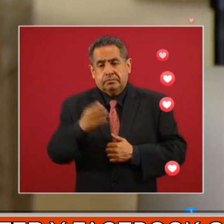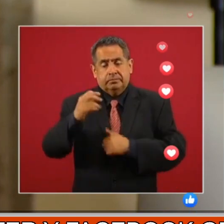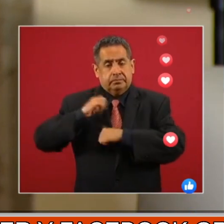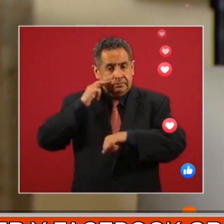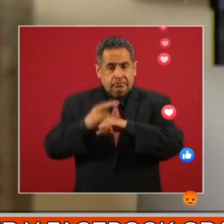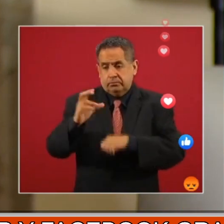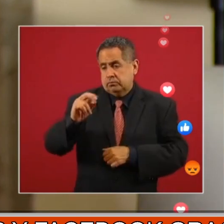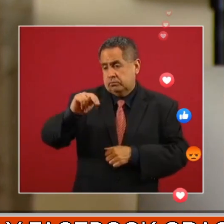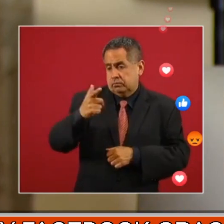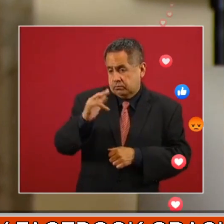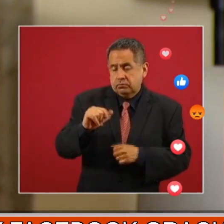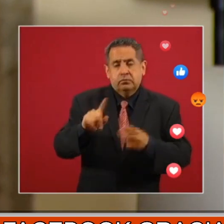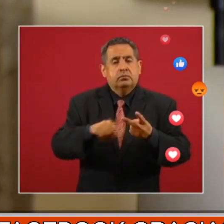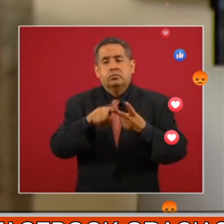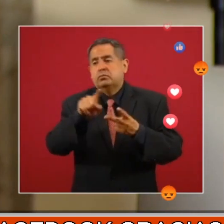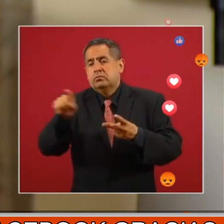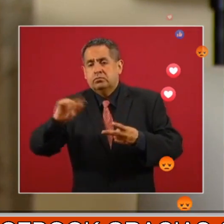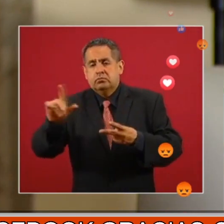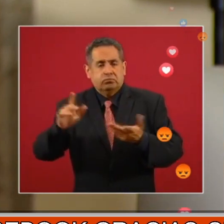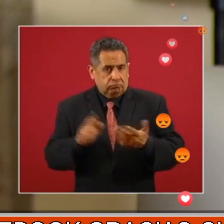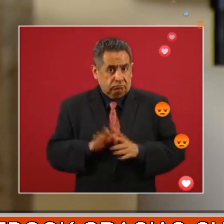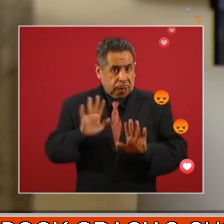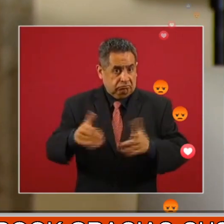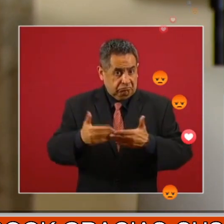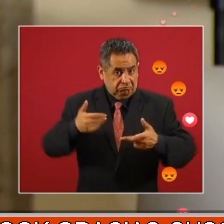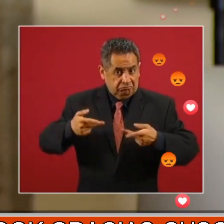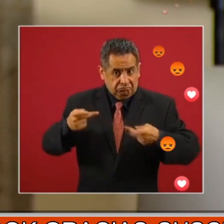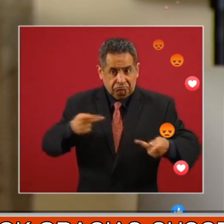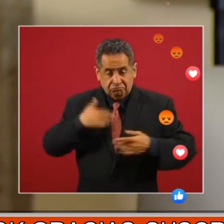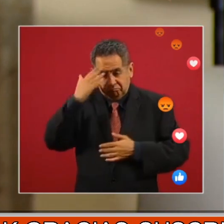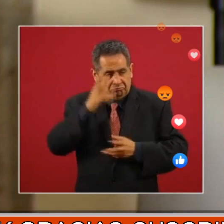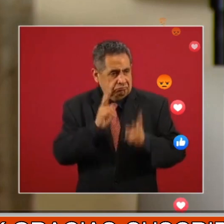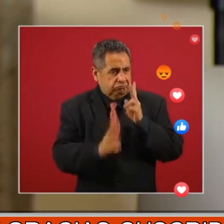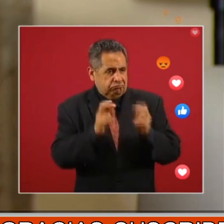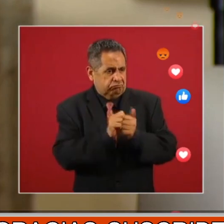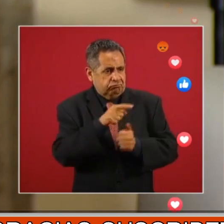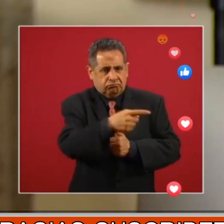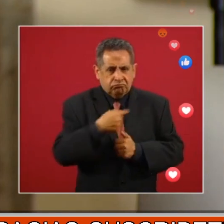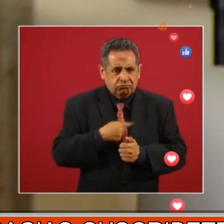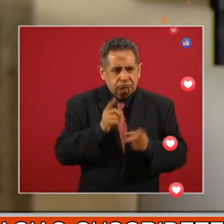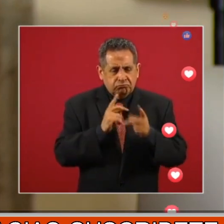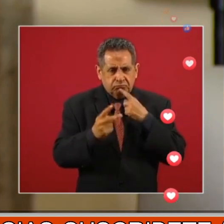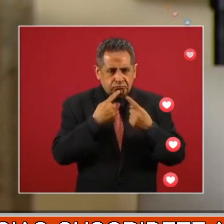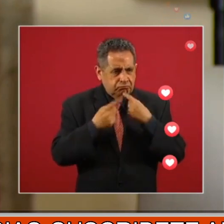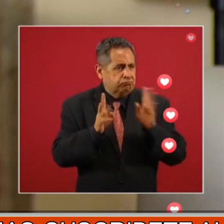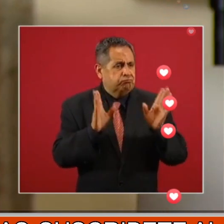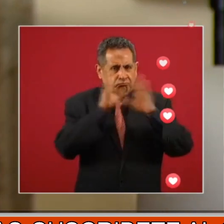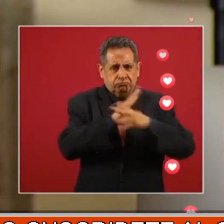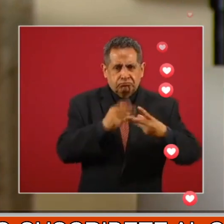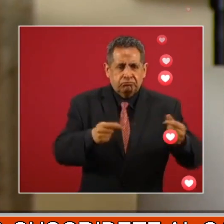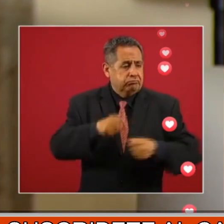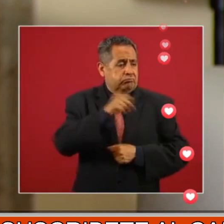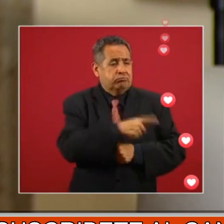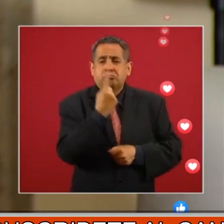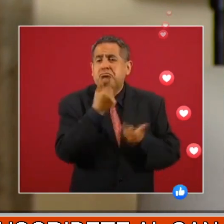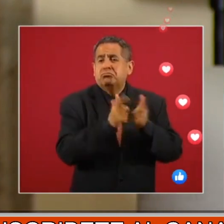de Conagua o a sus funcionarios, si es que ya se tiene contemplado el platicar o el limar ya la aspereza con este grupo, que tal parece que es el único que